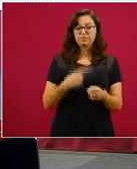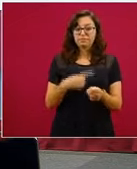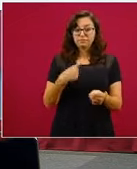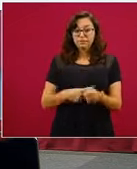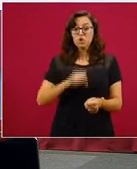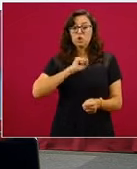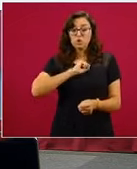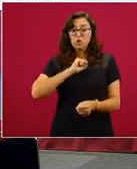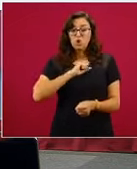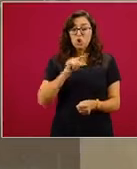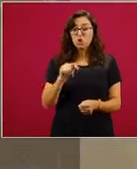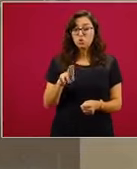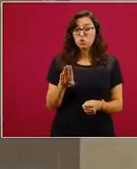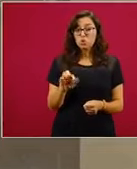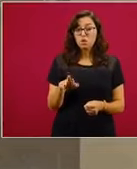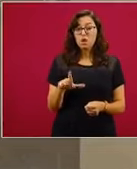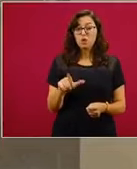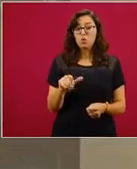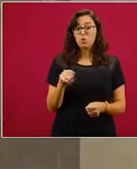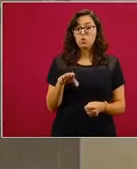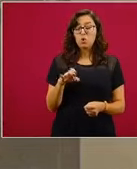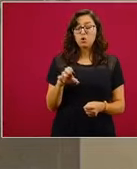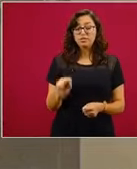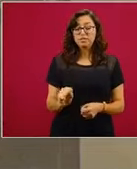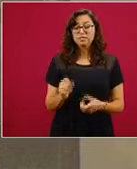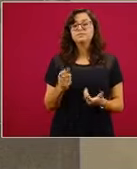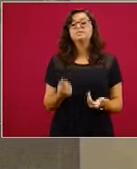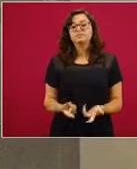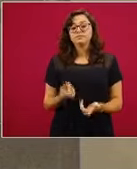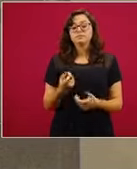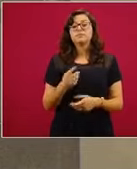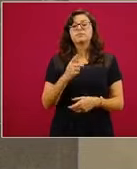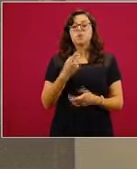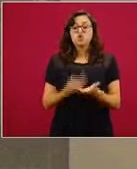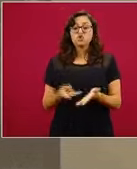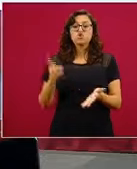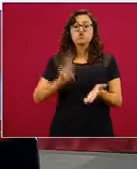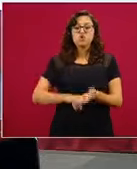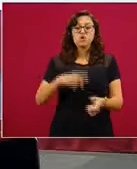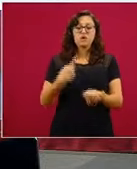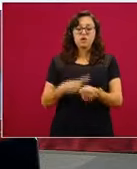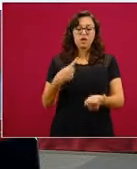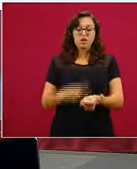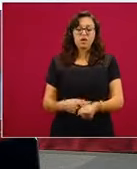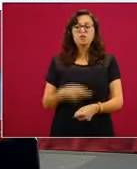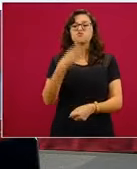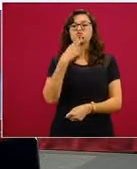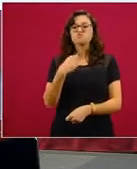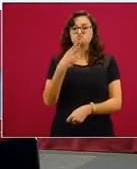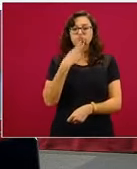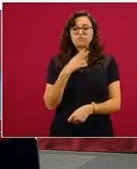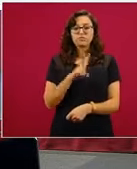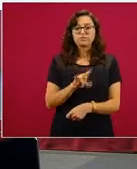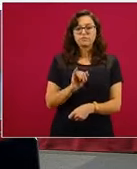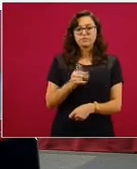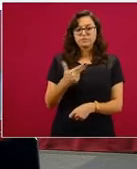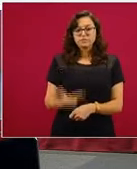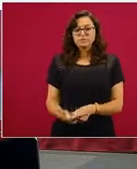enfermedad. La principal es diabetes, pero también podemos encontrar VIH, podemos